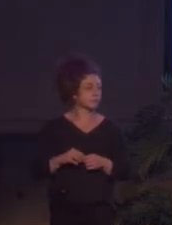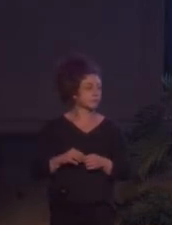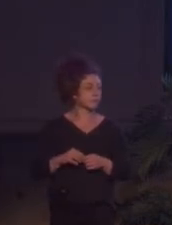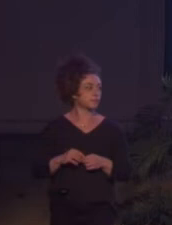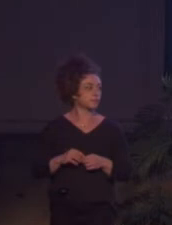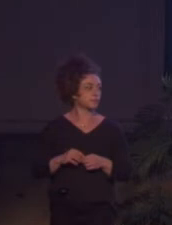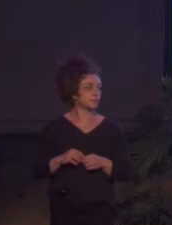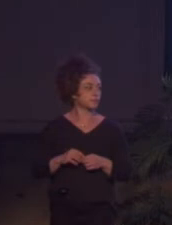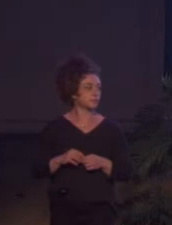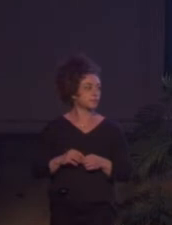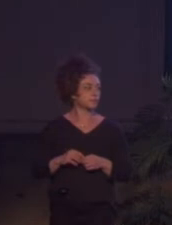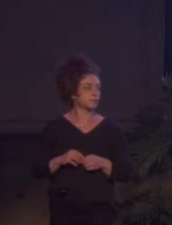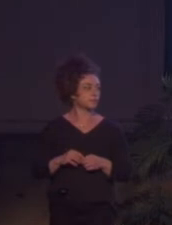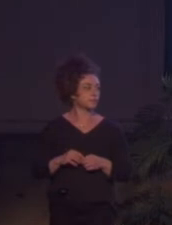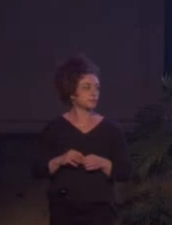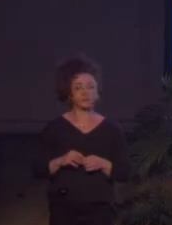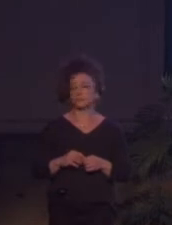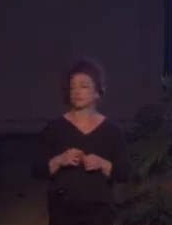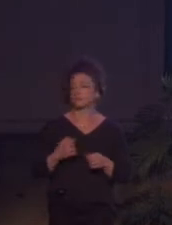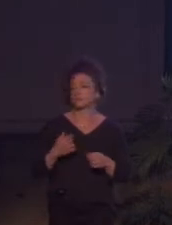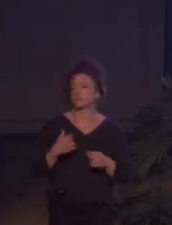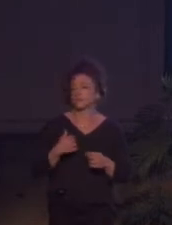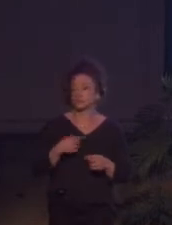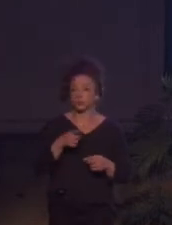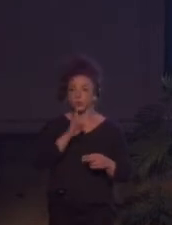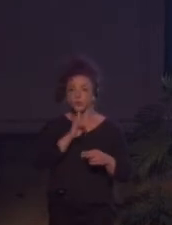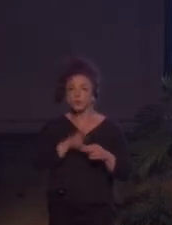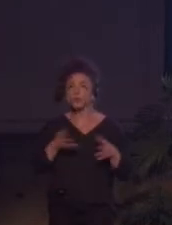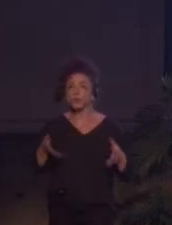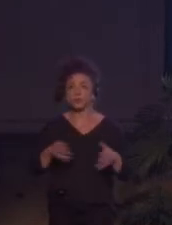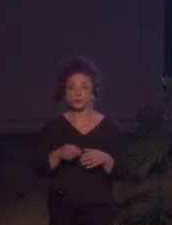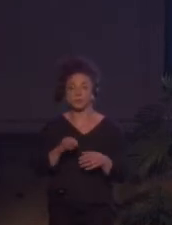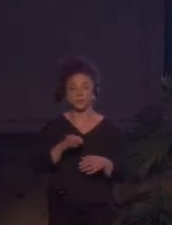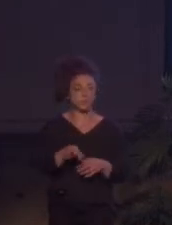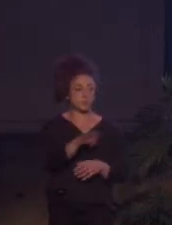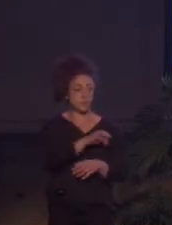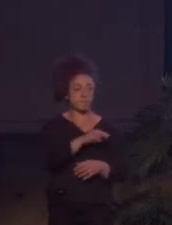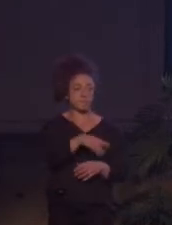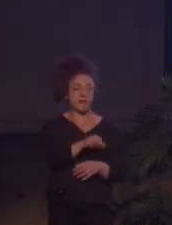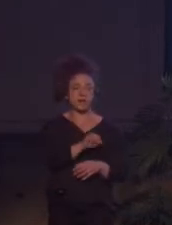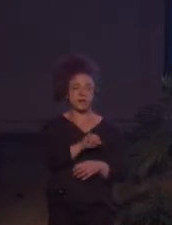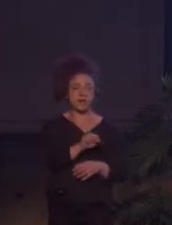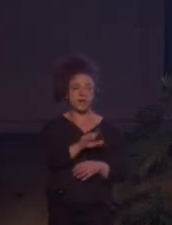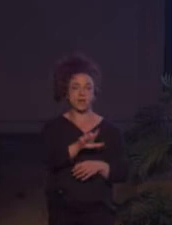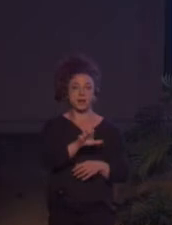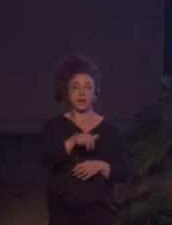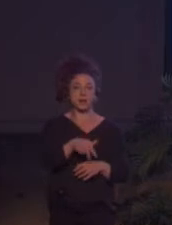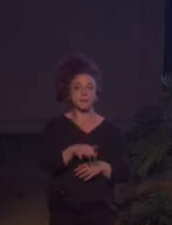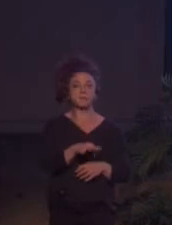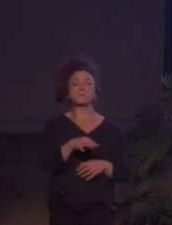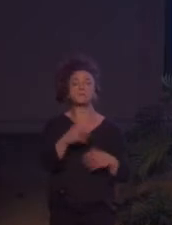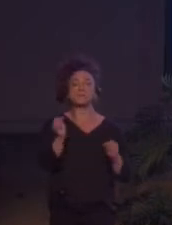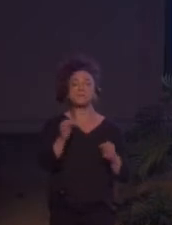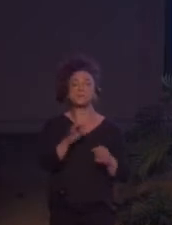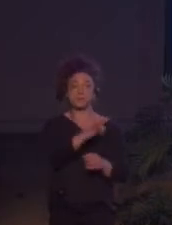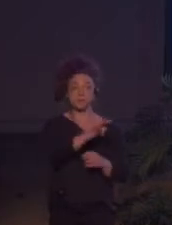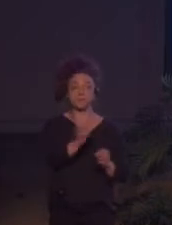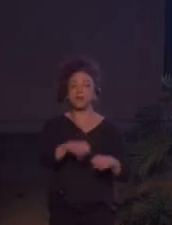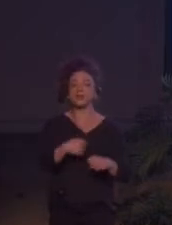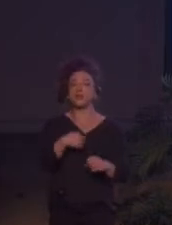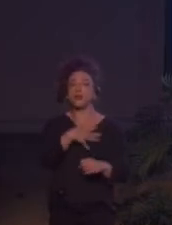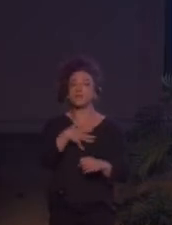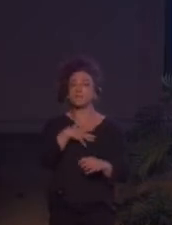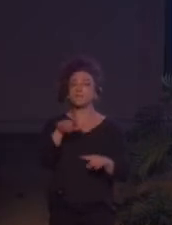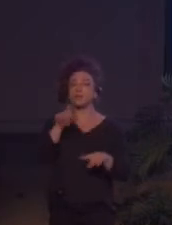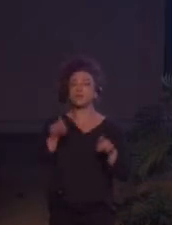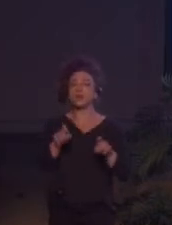Gracias. Sí, yo, tu nombre es Mayane. Vale, pues quería preguntarte cómo crees que se puede